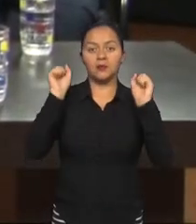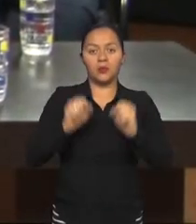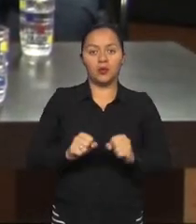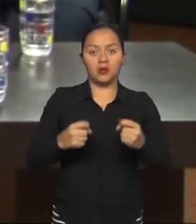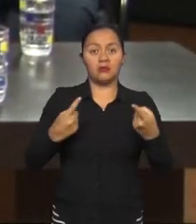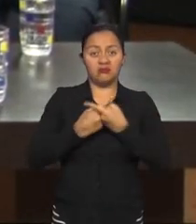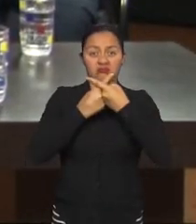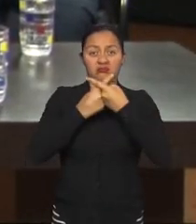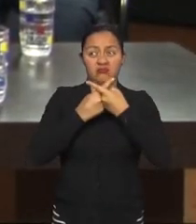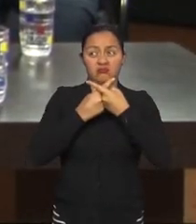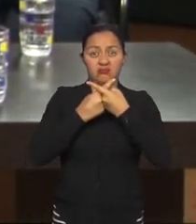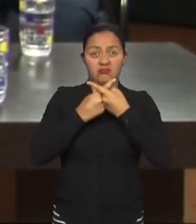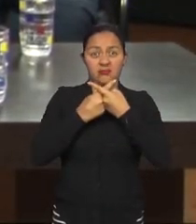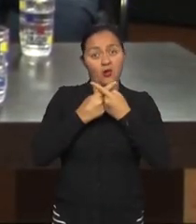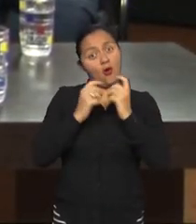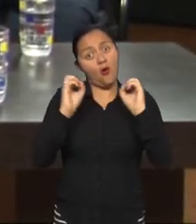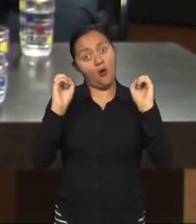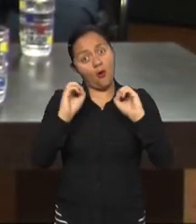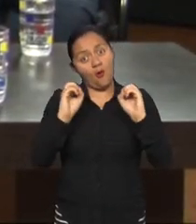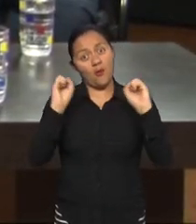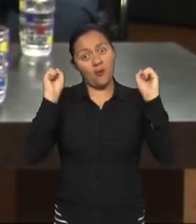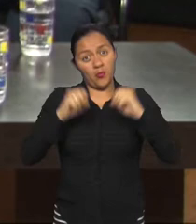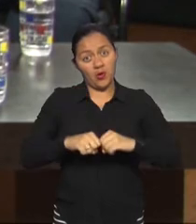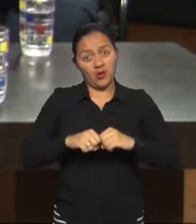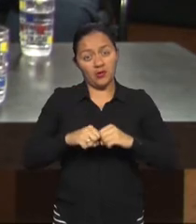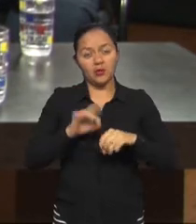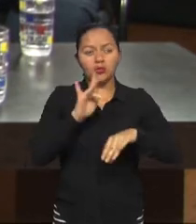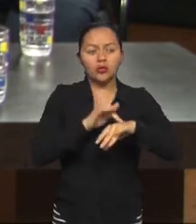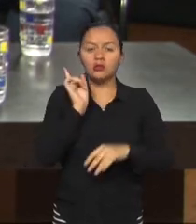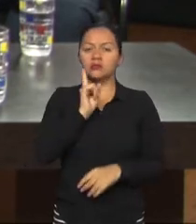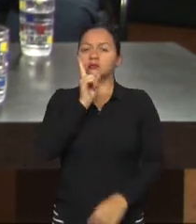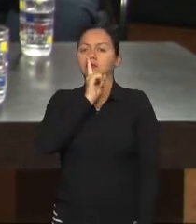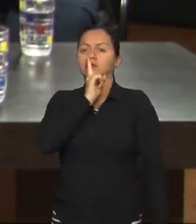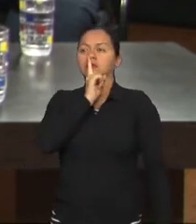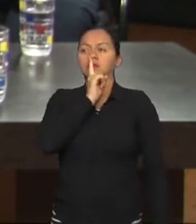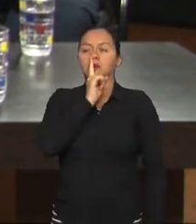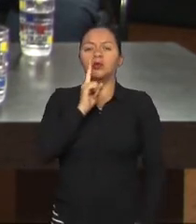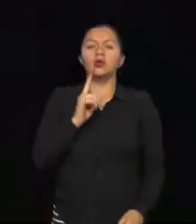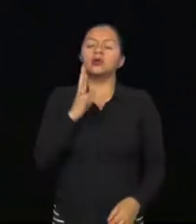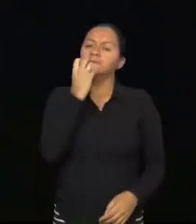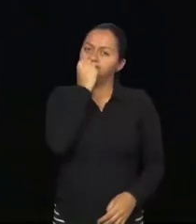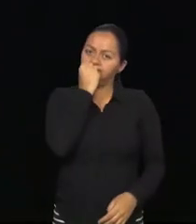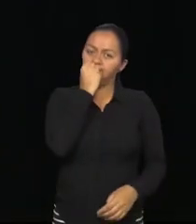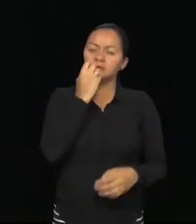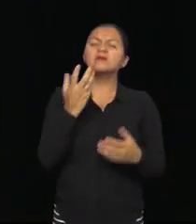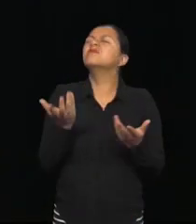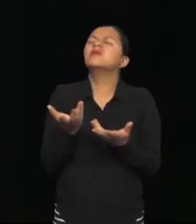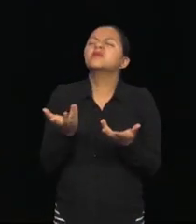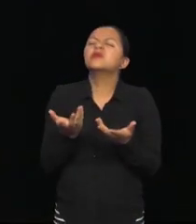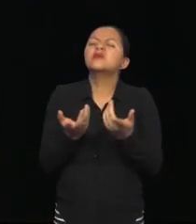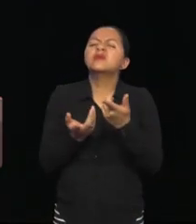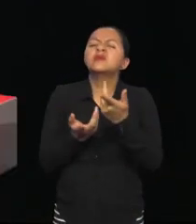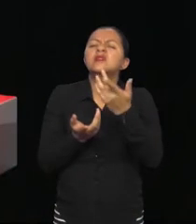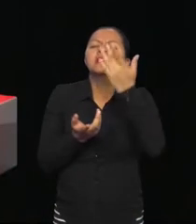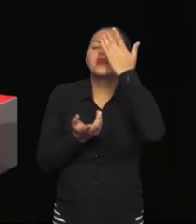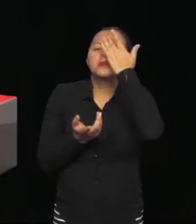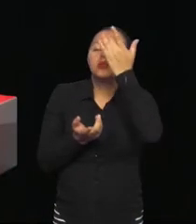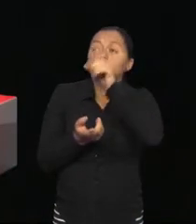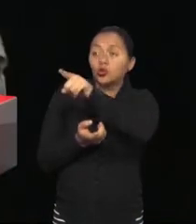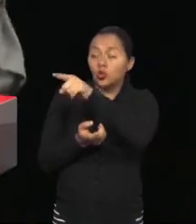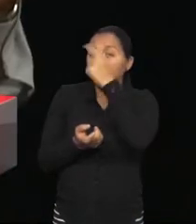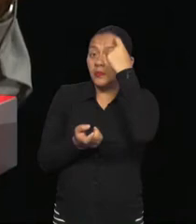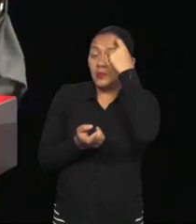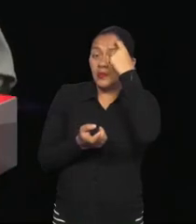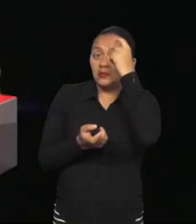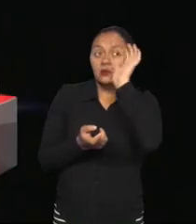conflicto, podría ser no topable, podría ser no debatible. ¿Por qué consideras tú que,